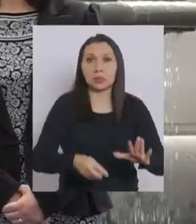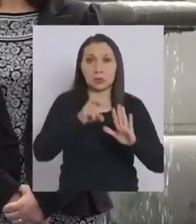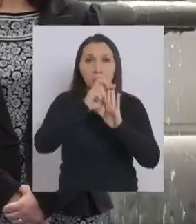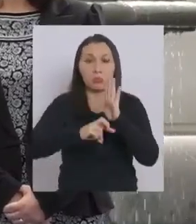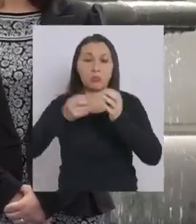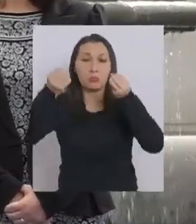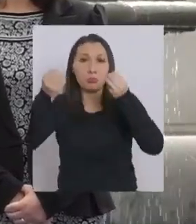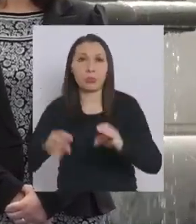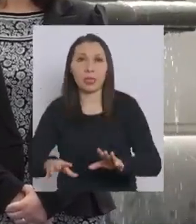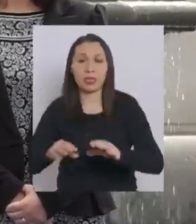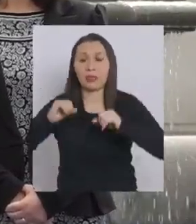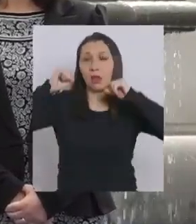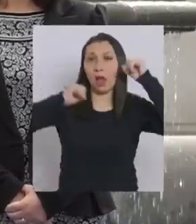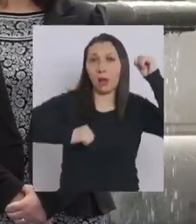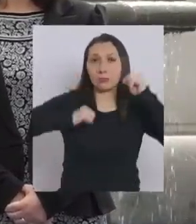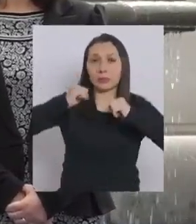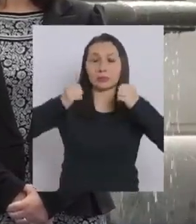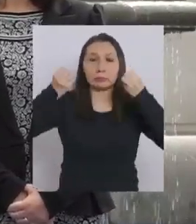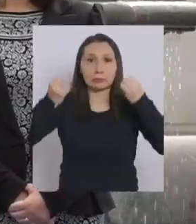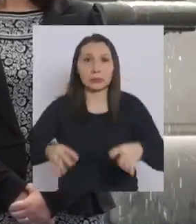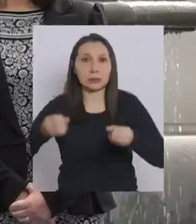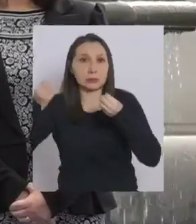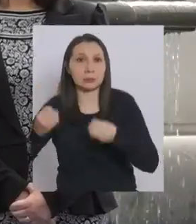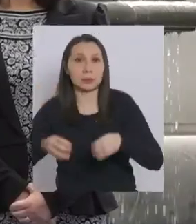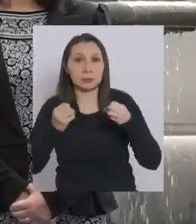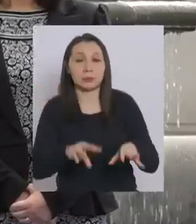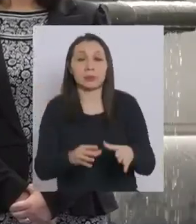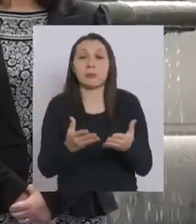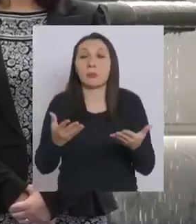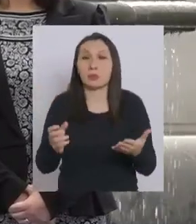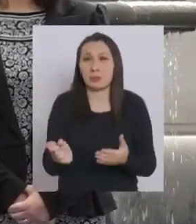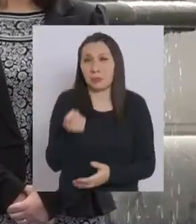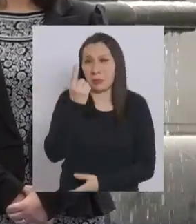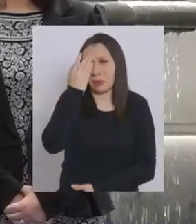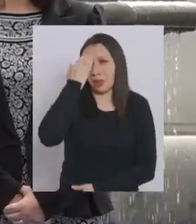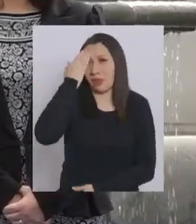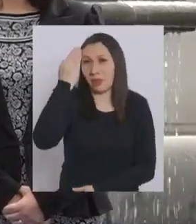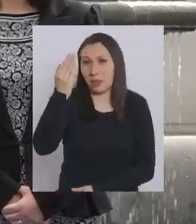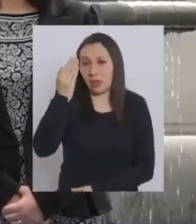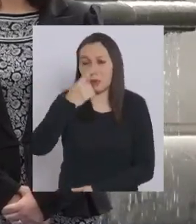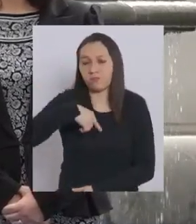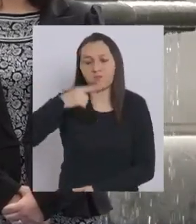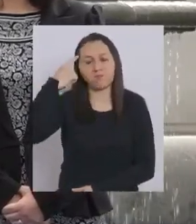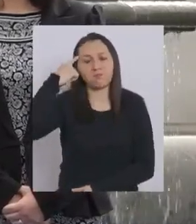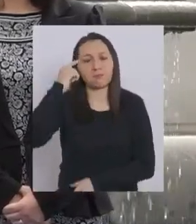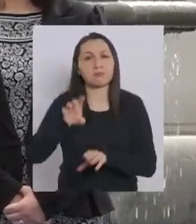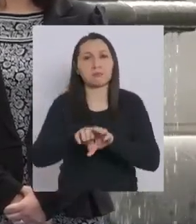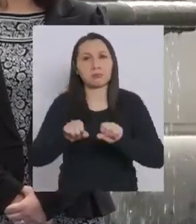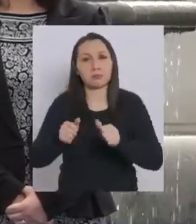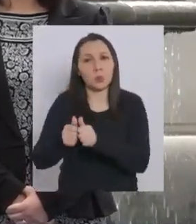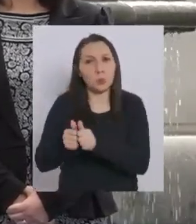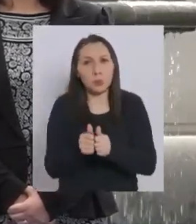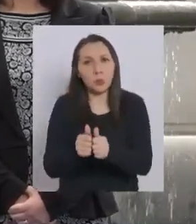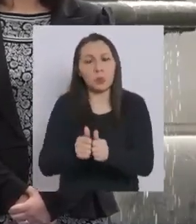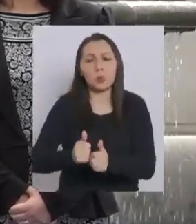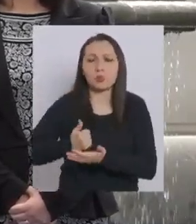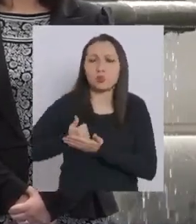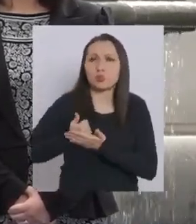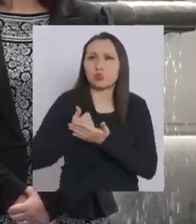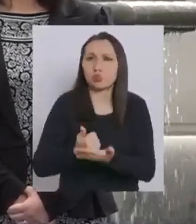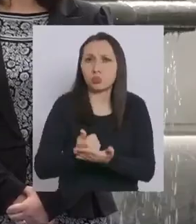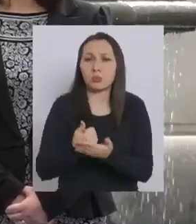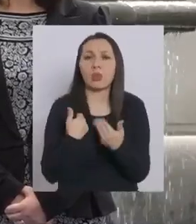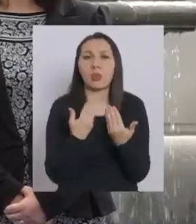han perdido empresas. Y por eso, desde el primer día, nos comprometimos a acompañar, solidarizar y